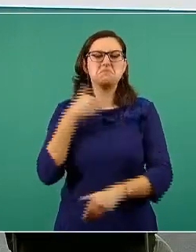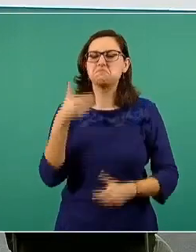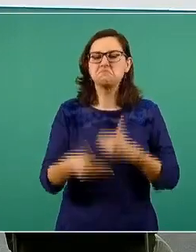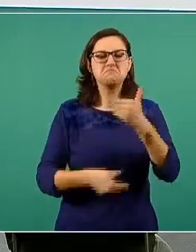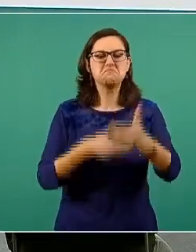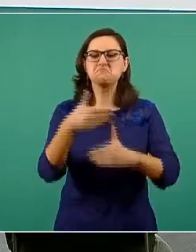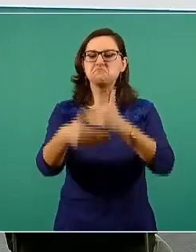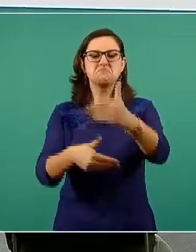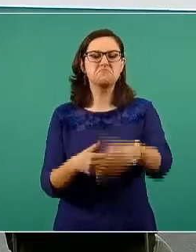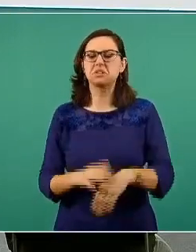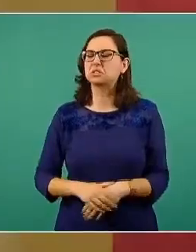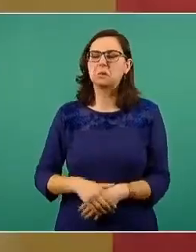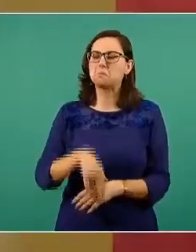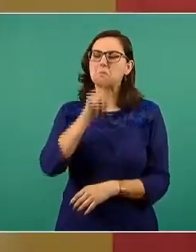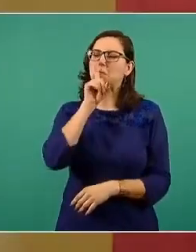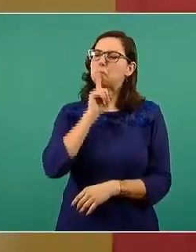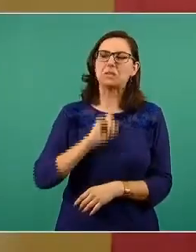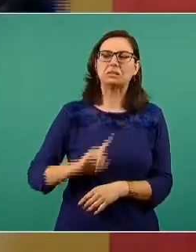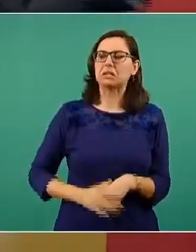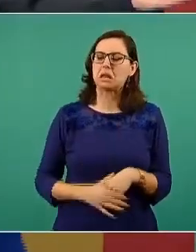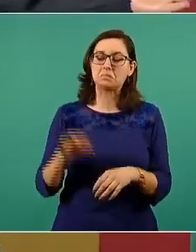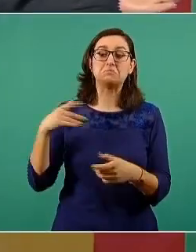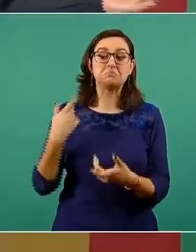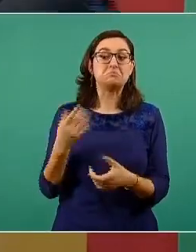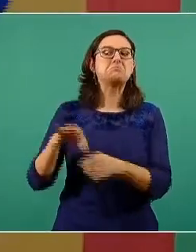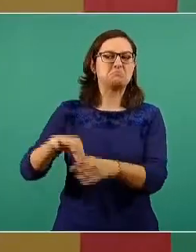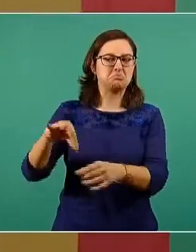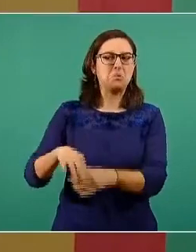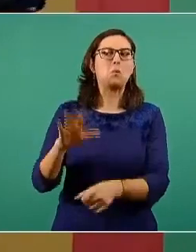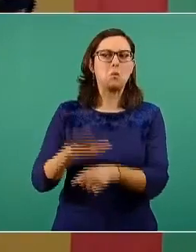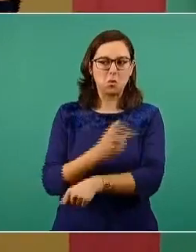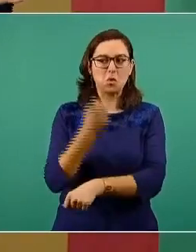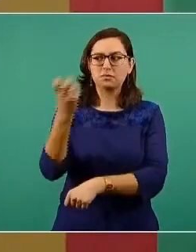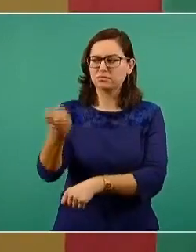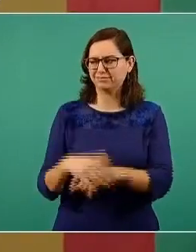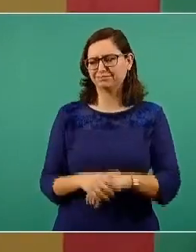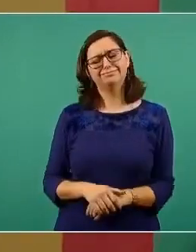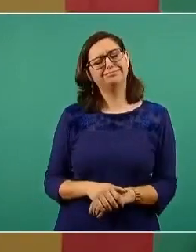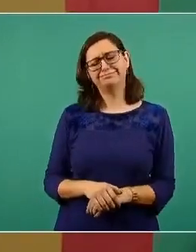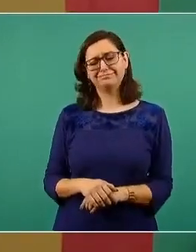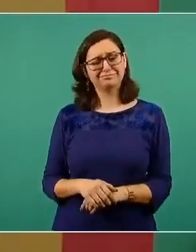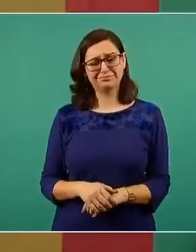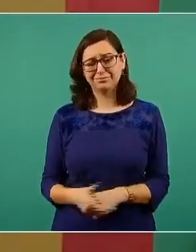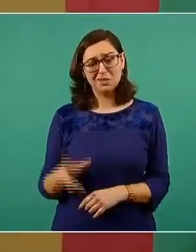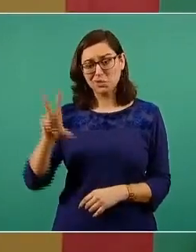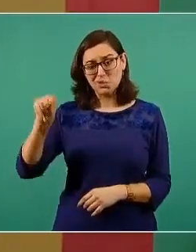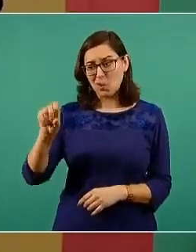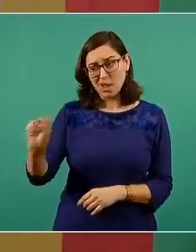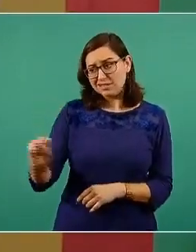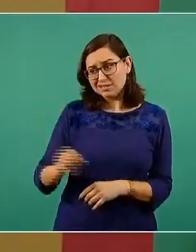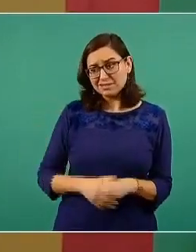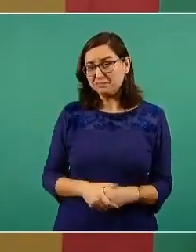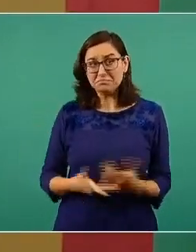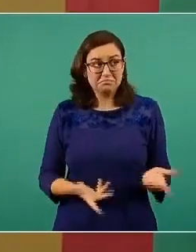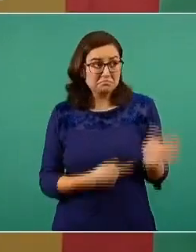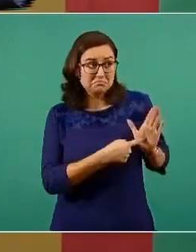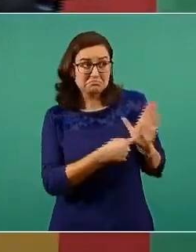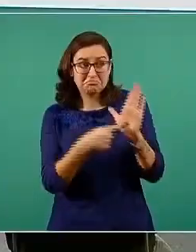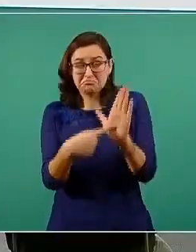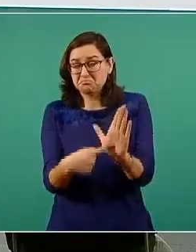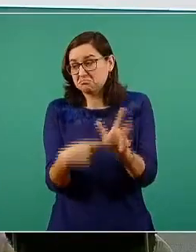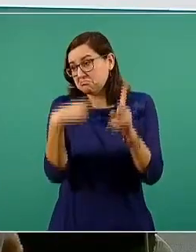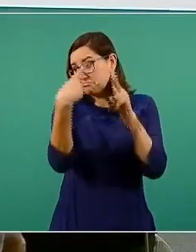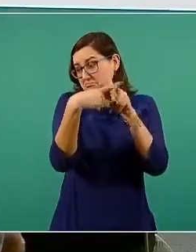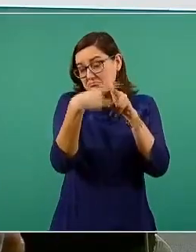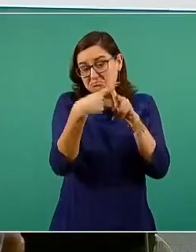vacunación. No es el caso. Aquí estamos presentando tal como es la realidad, toda completa. Y lo que